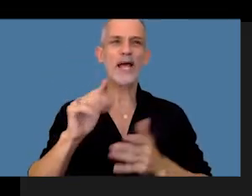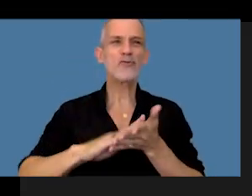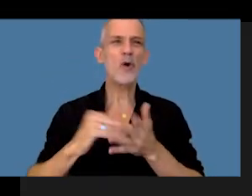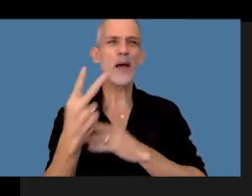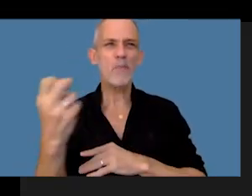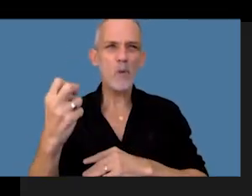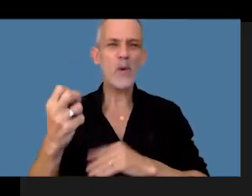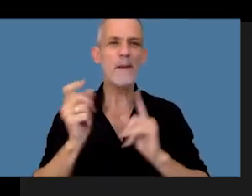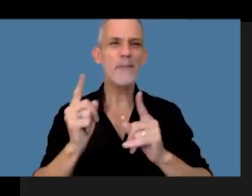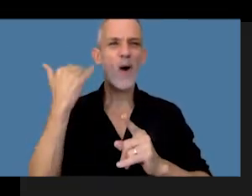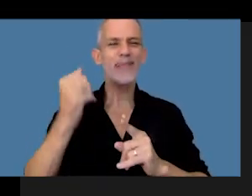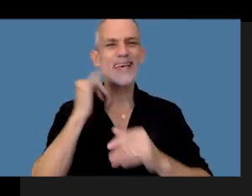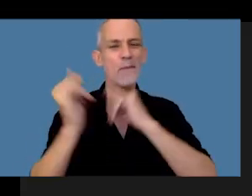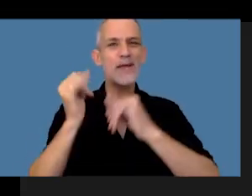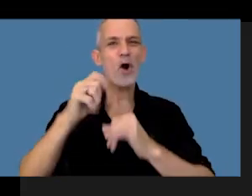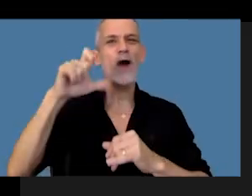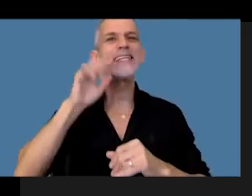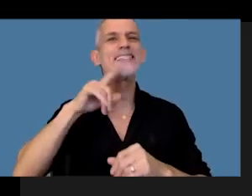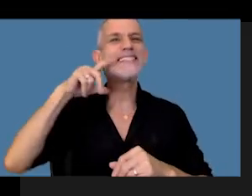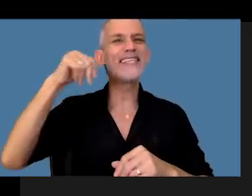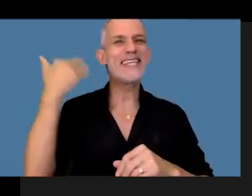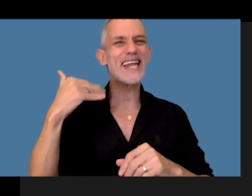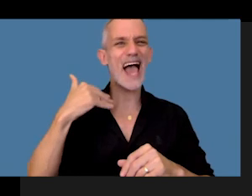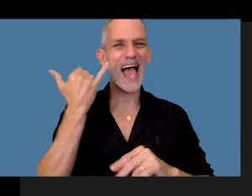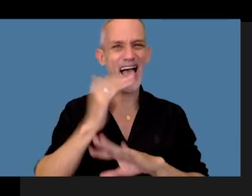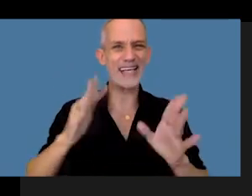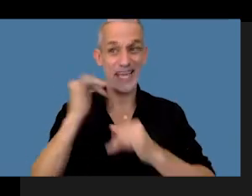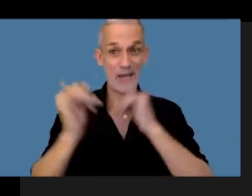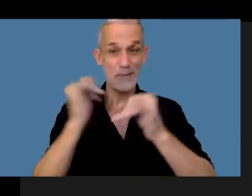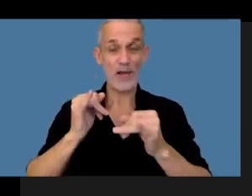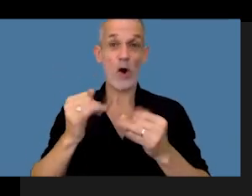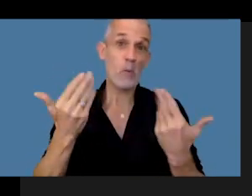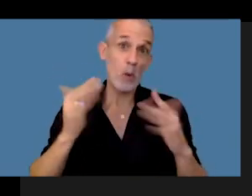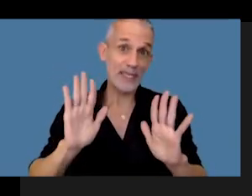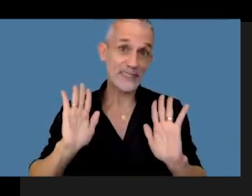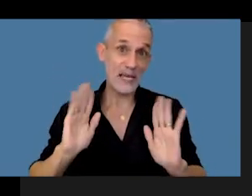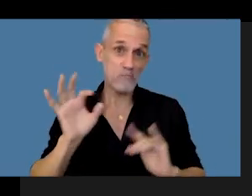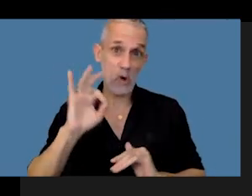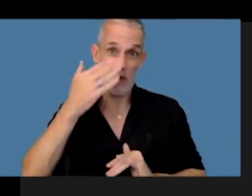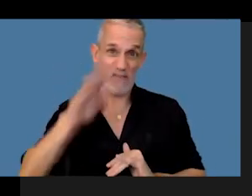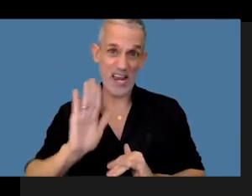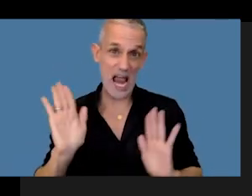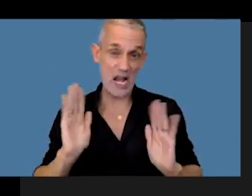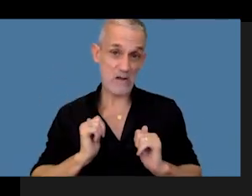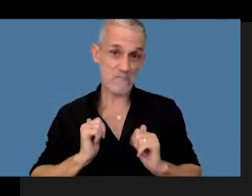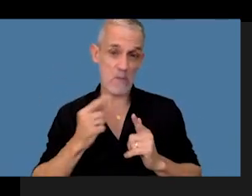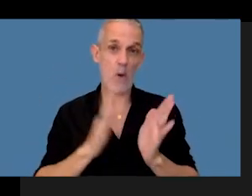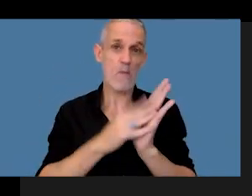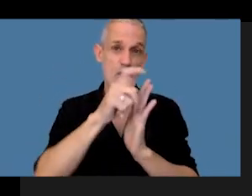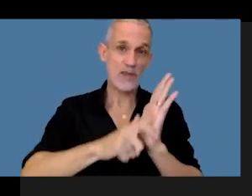lo que habló hoy Cristina antes, como si puede ser o lo dejo para lo último para no salir del